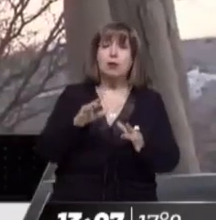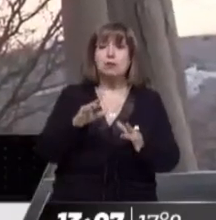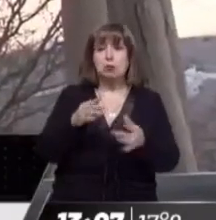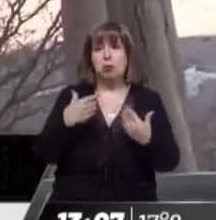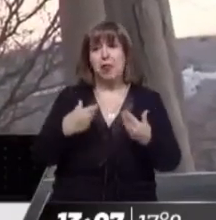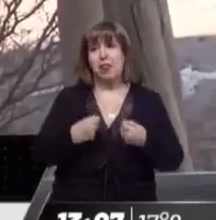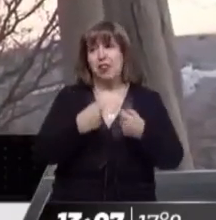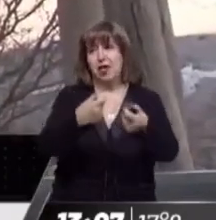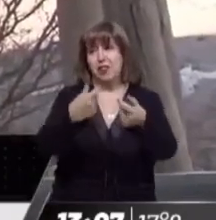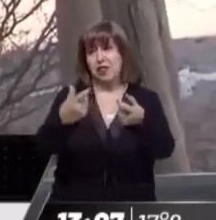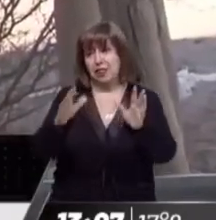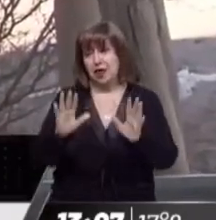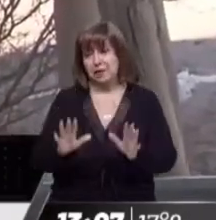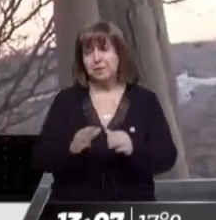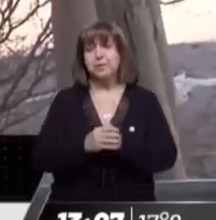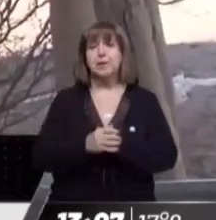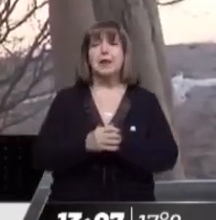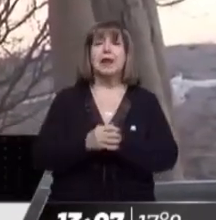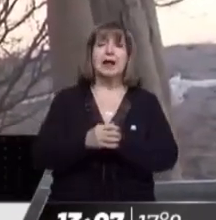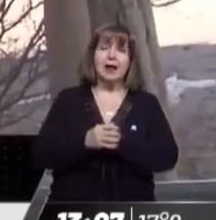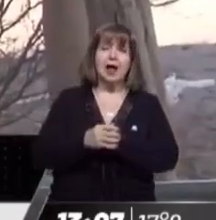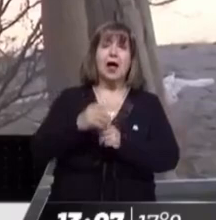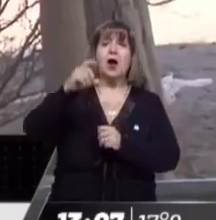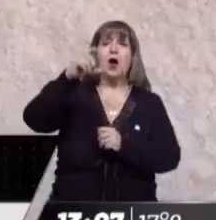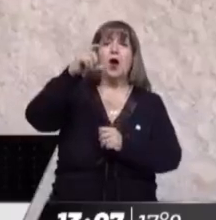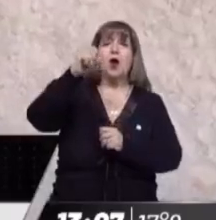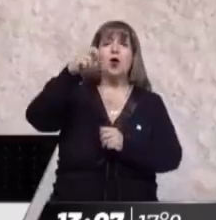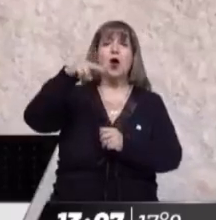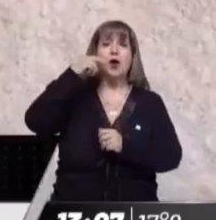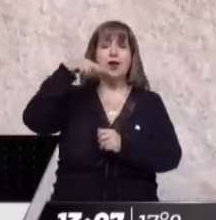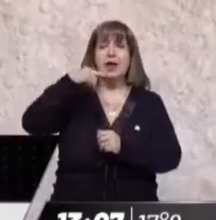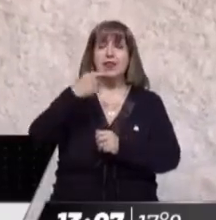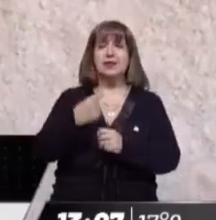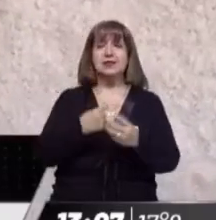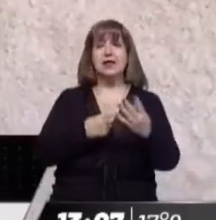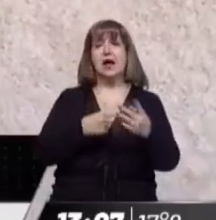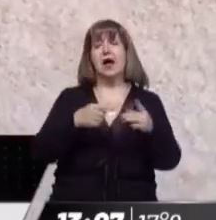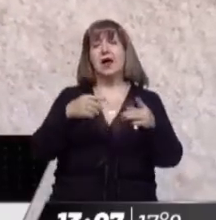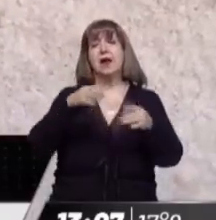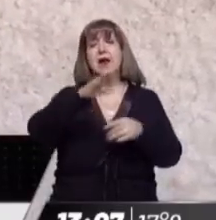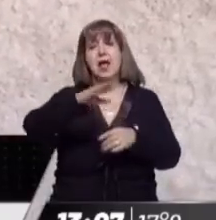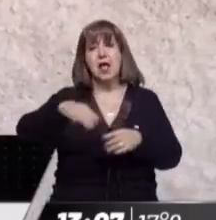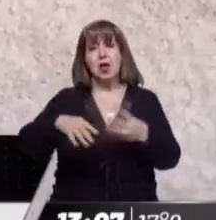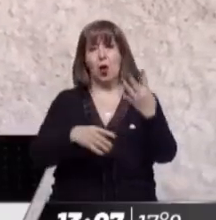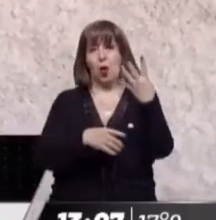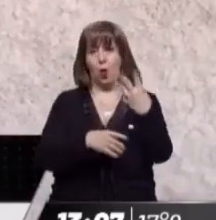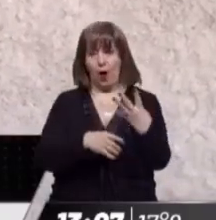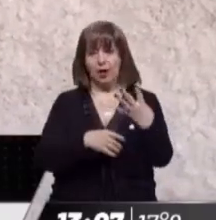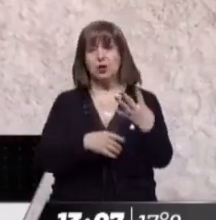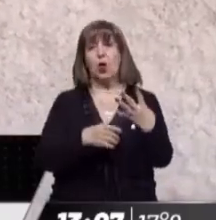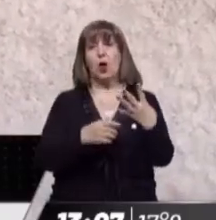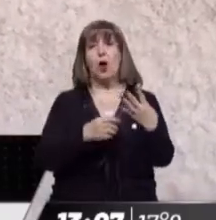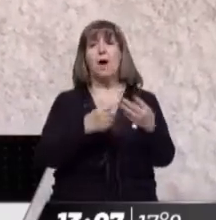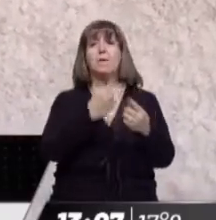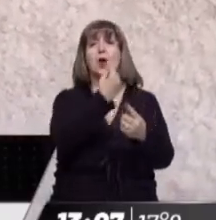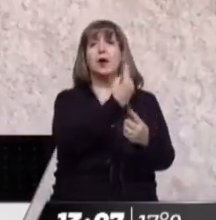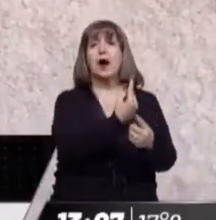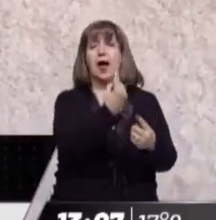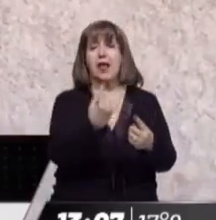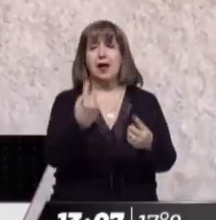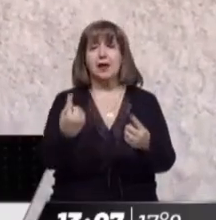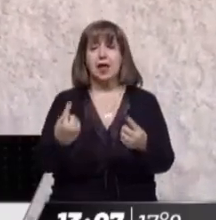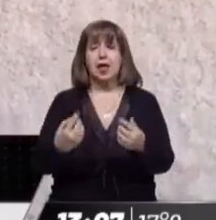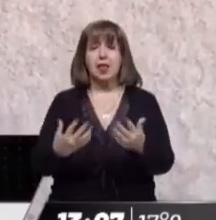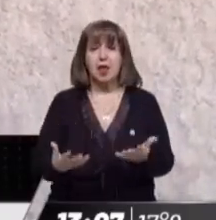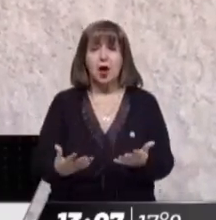todos Claro porque lo que conín recomienda es entregar cuatro cajas por niño quizás ustedes la pueden fraccionar de otra forma Exacto Lamento que